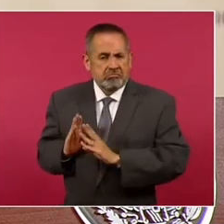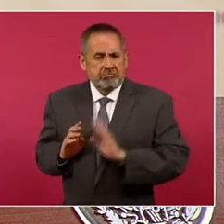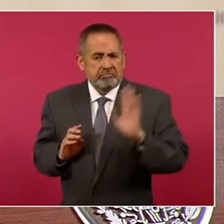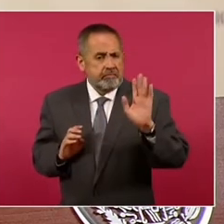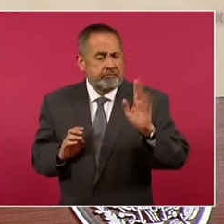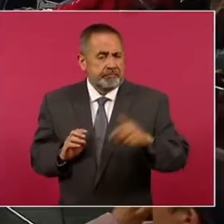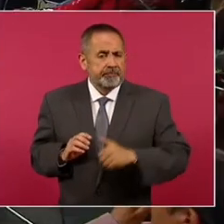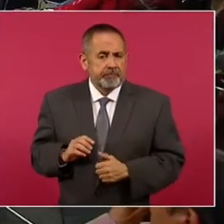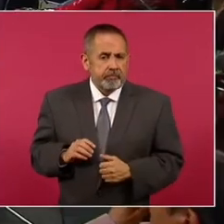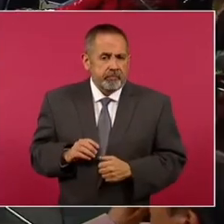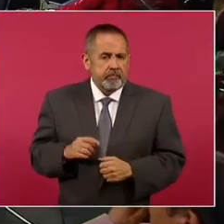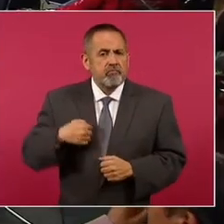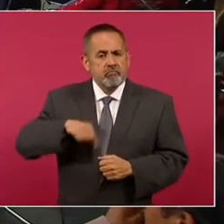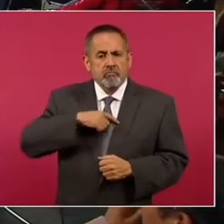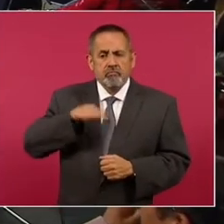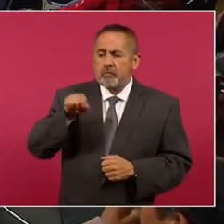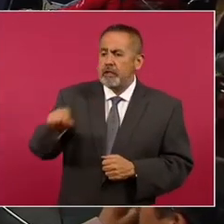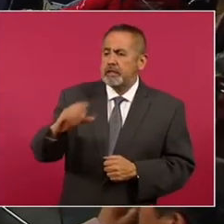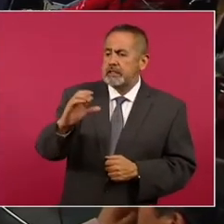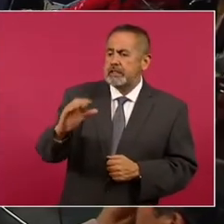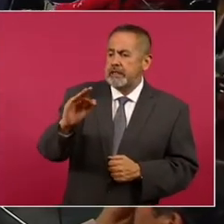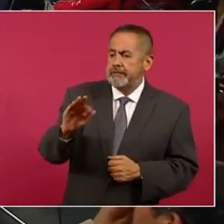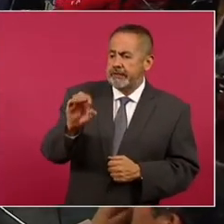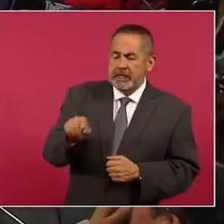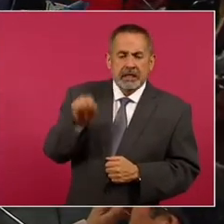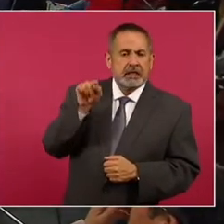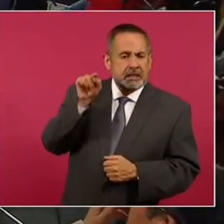queremos que se fortalezca